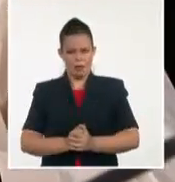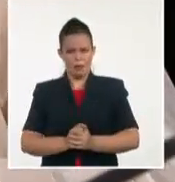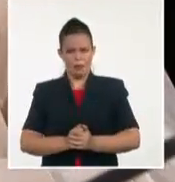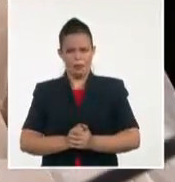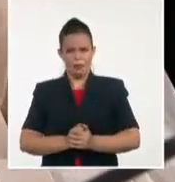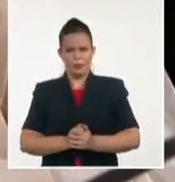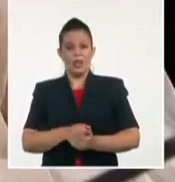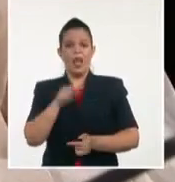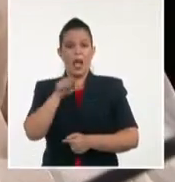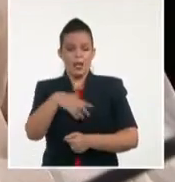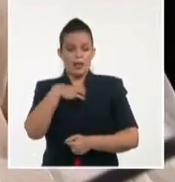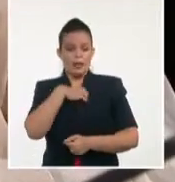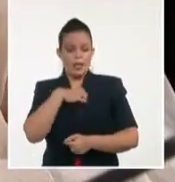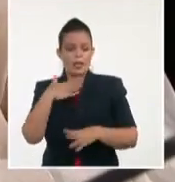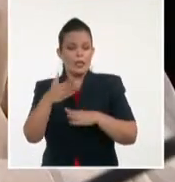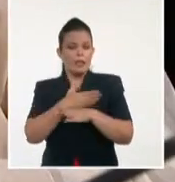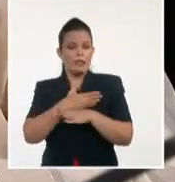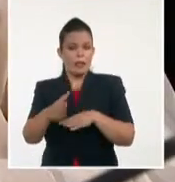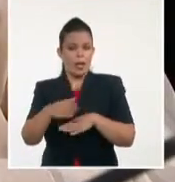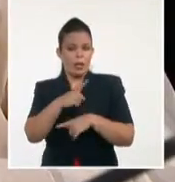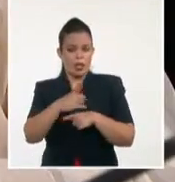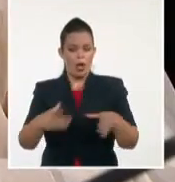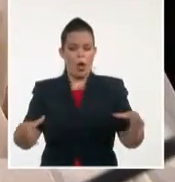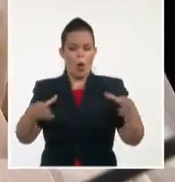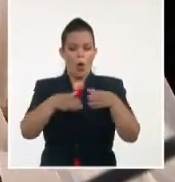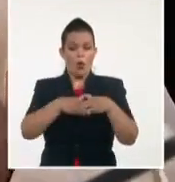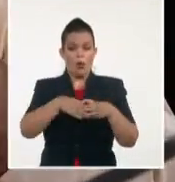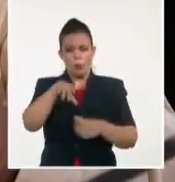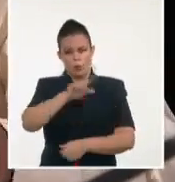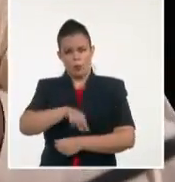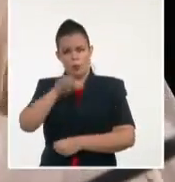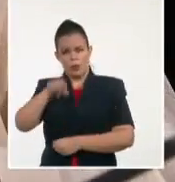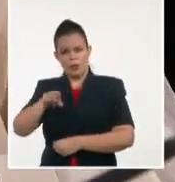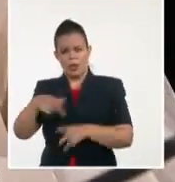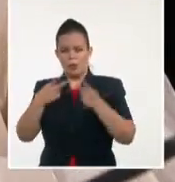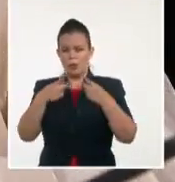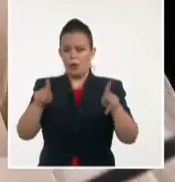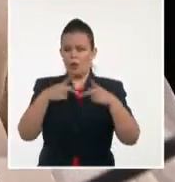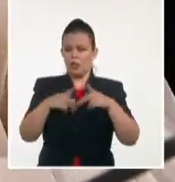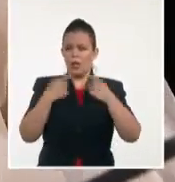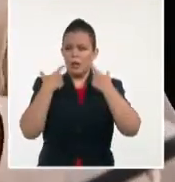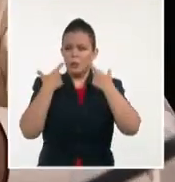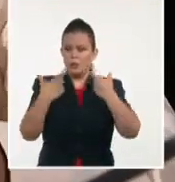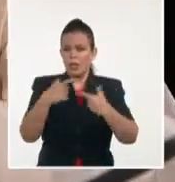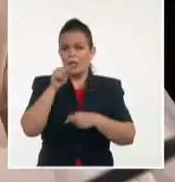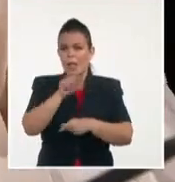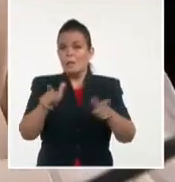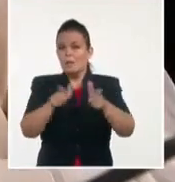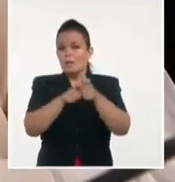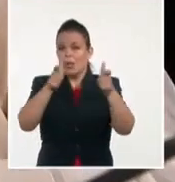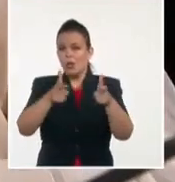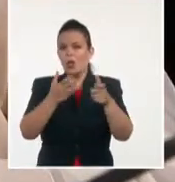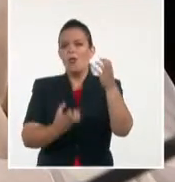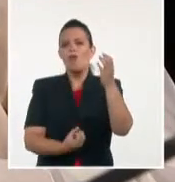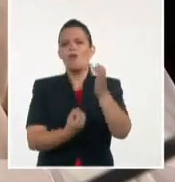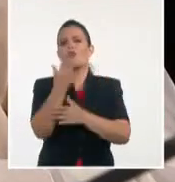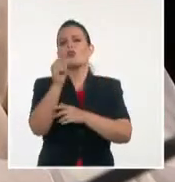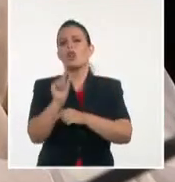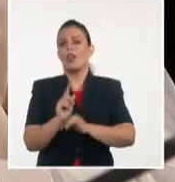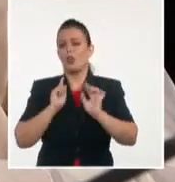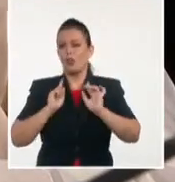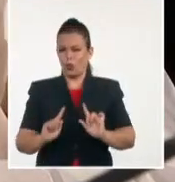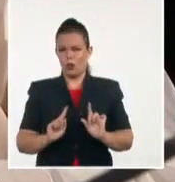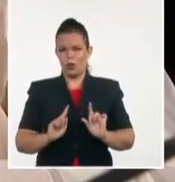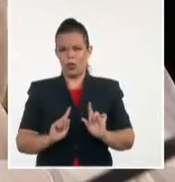grupo importante de compañeros allí que han sido también parte, incluso muchos fundadores todavía también. Por lo tanto,